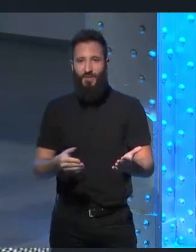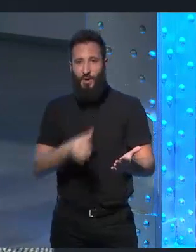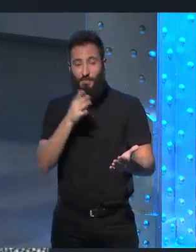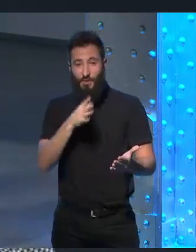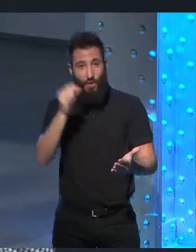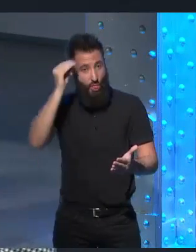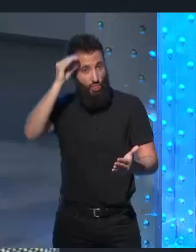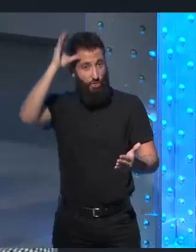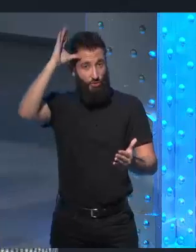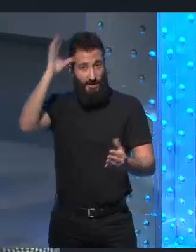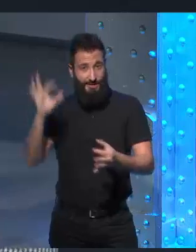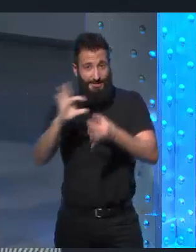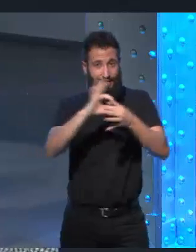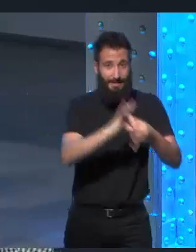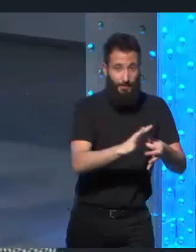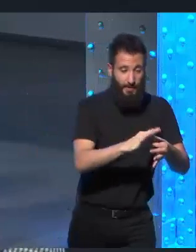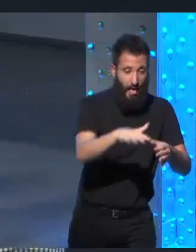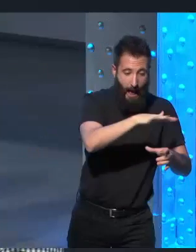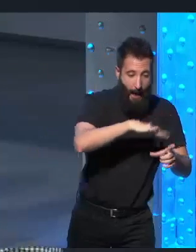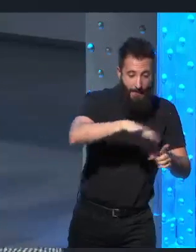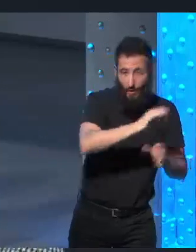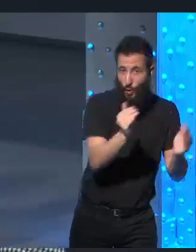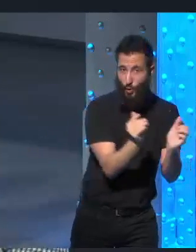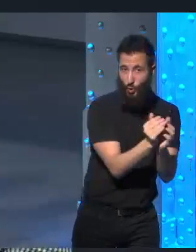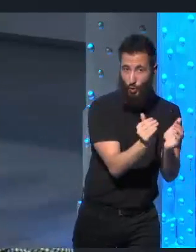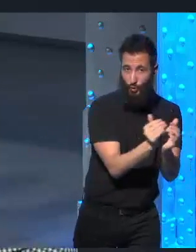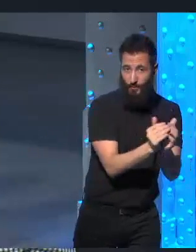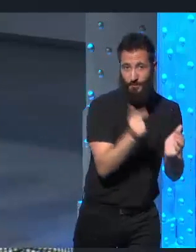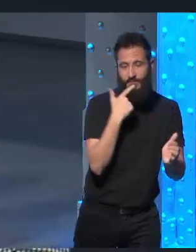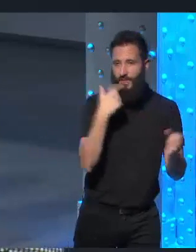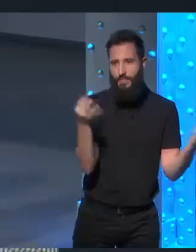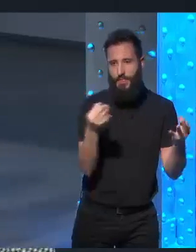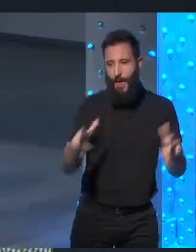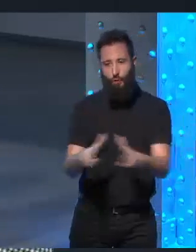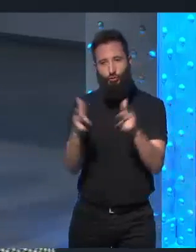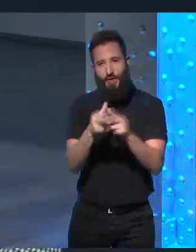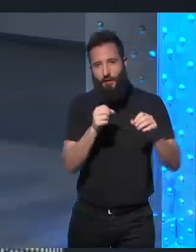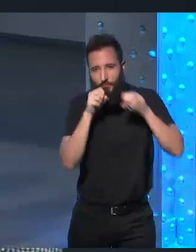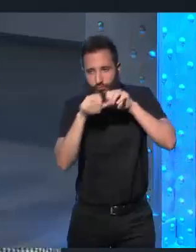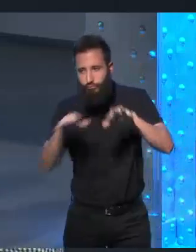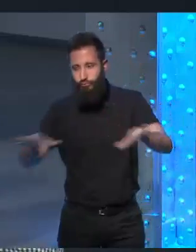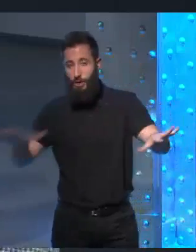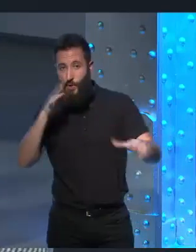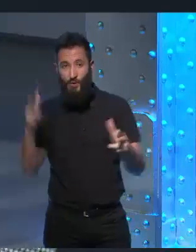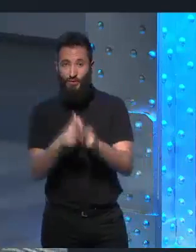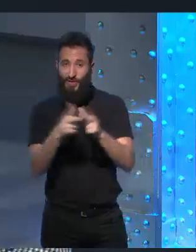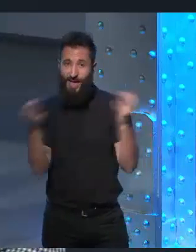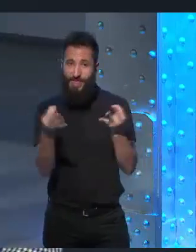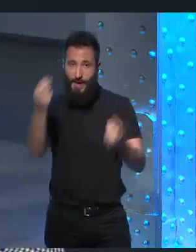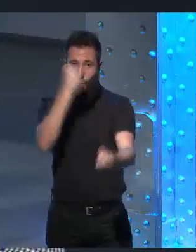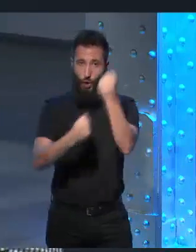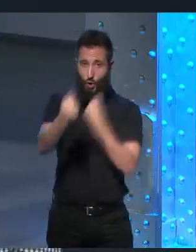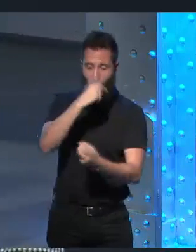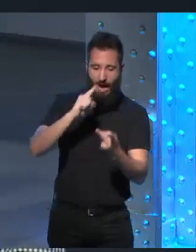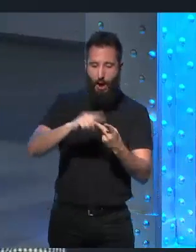circunscrito a círculos relativamente pequeños, pues que se difunde en la sociedad, porque la sociedad tiene que saber de economía, tiene que saber de cuestiones de política